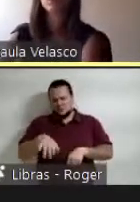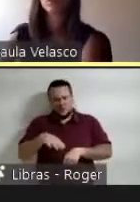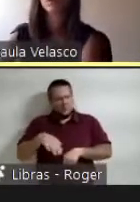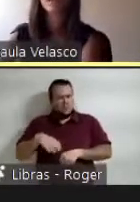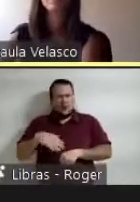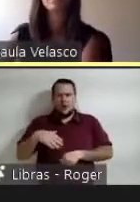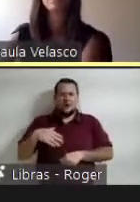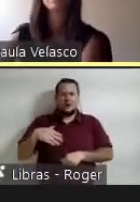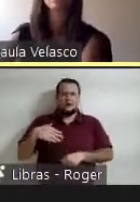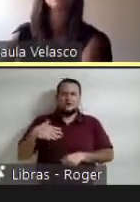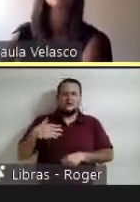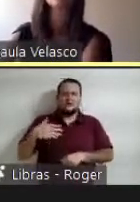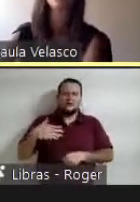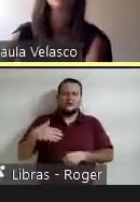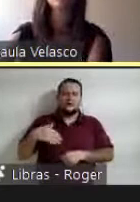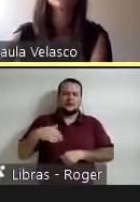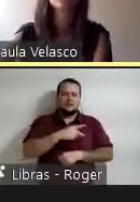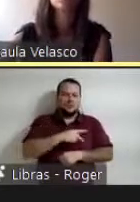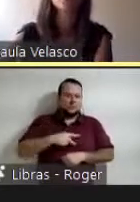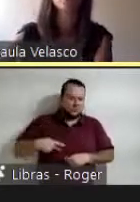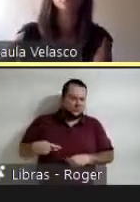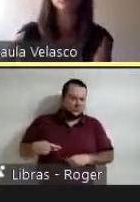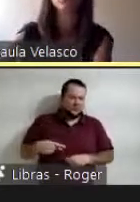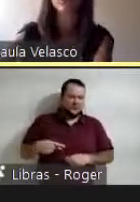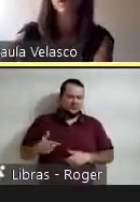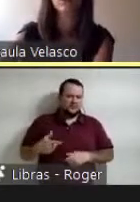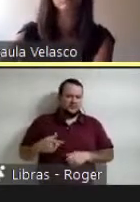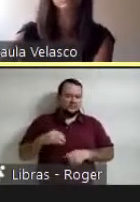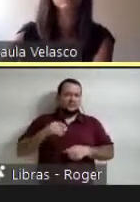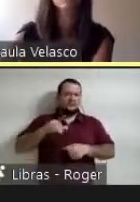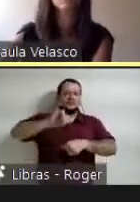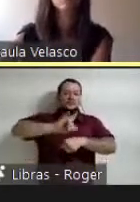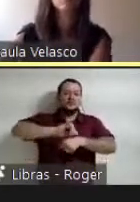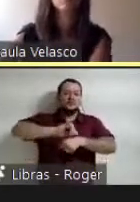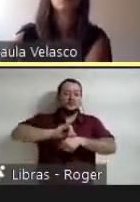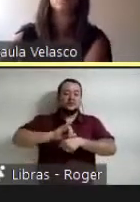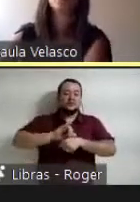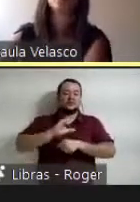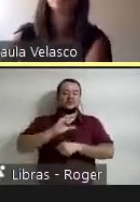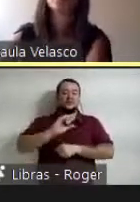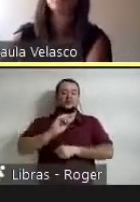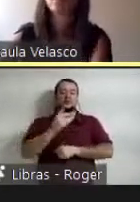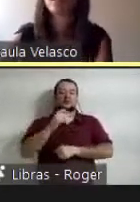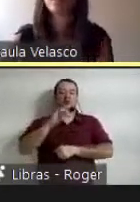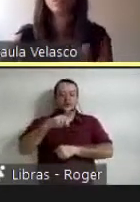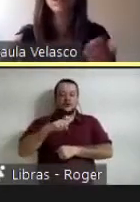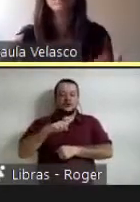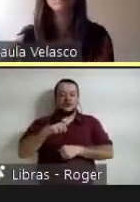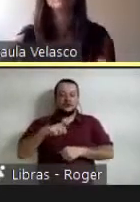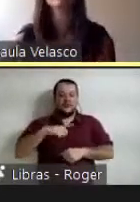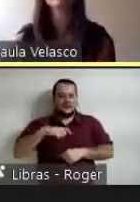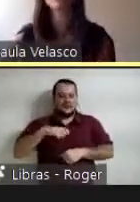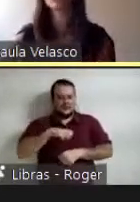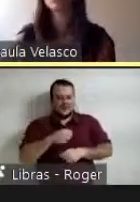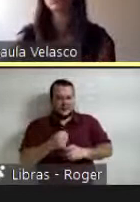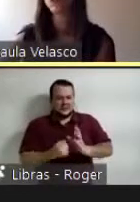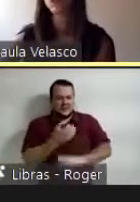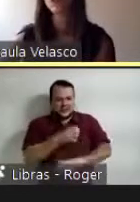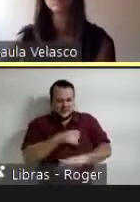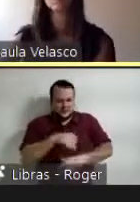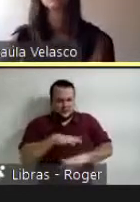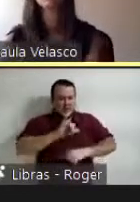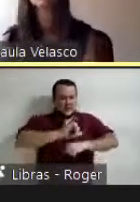e conservación está ligada a su reincensión en el ámbito urbano tejido programático que a través del debate